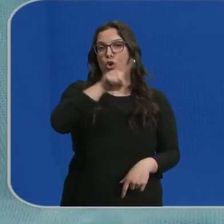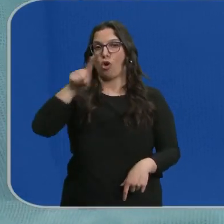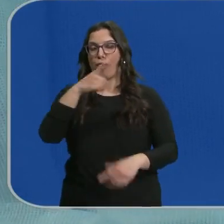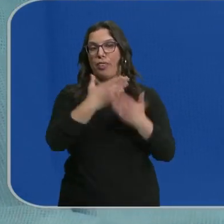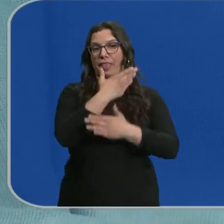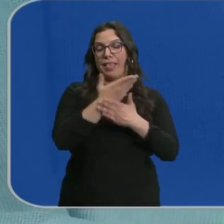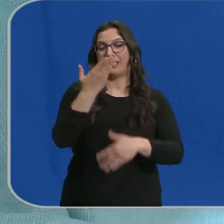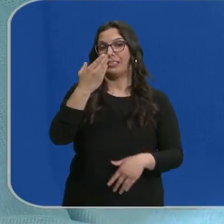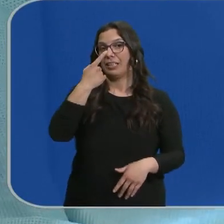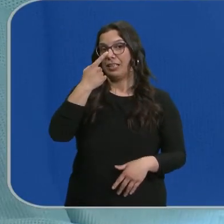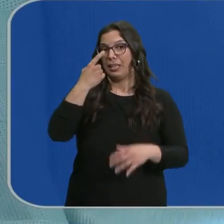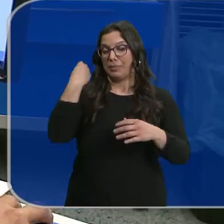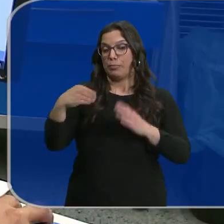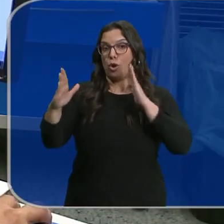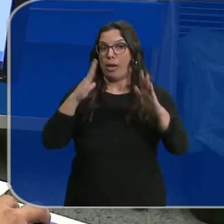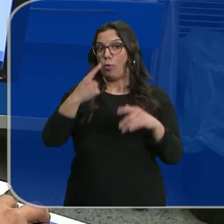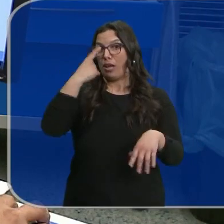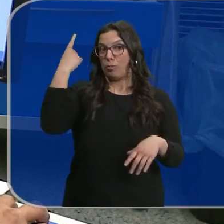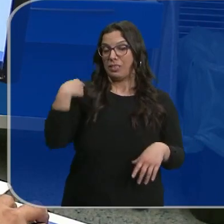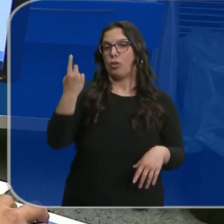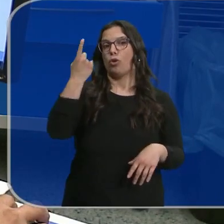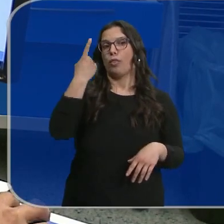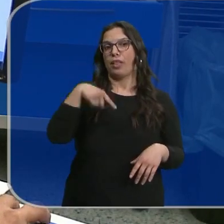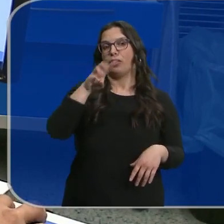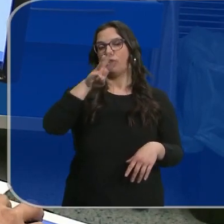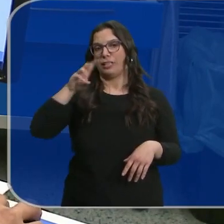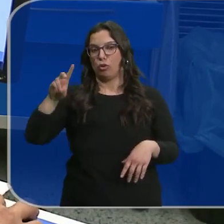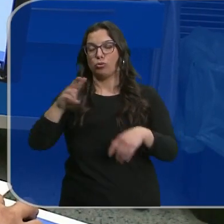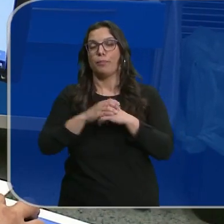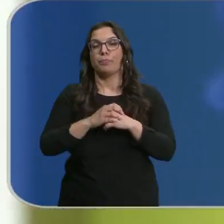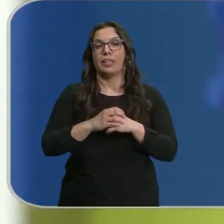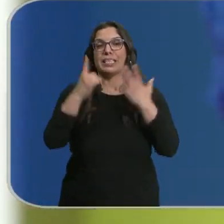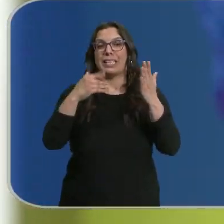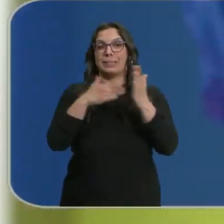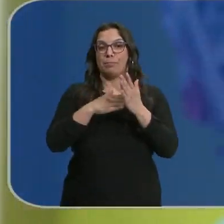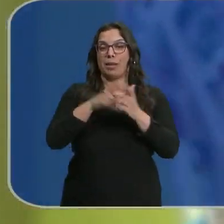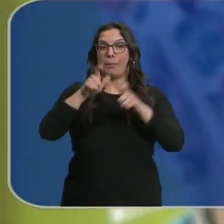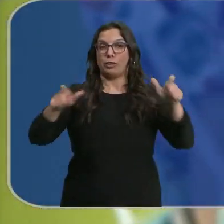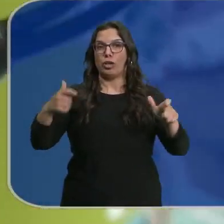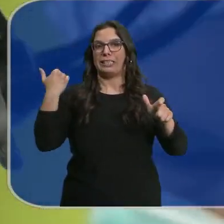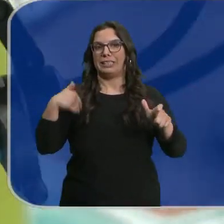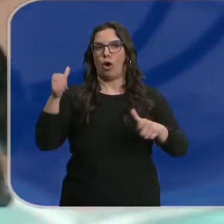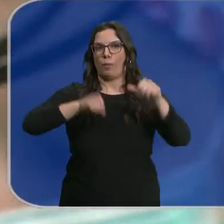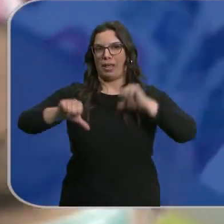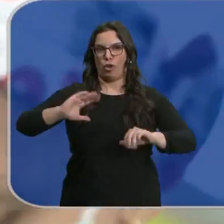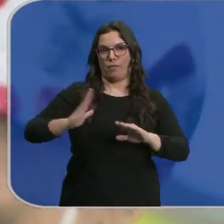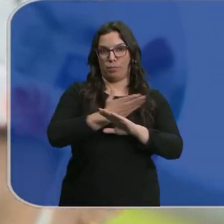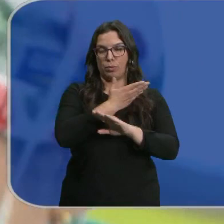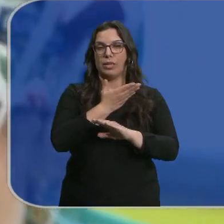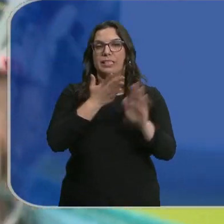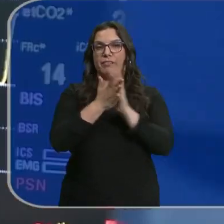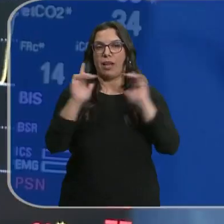frente a los 139 del mismo periodo en 2022. 6.000 pacientes han salido de estas listas, lo que supone un descenso del